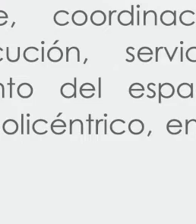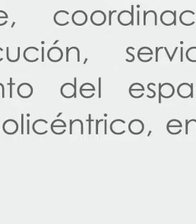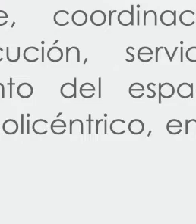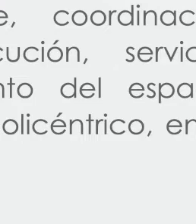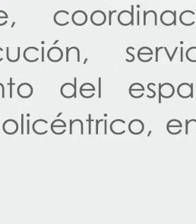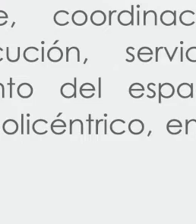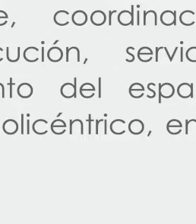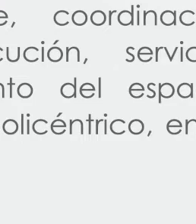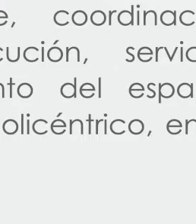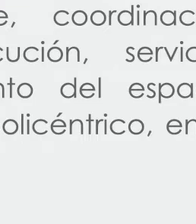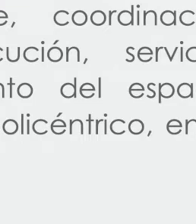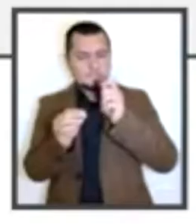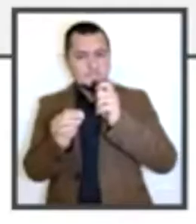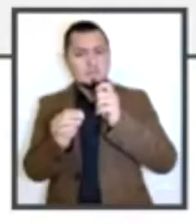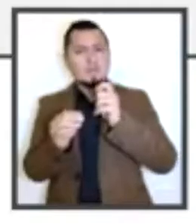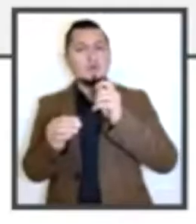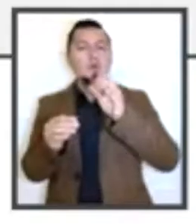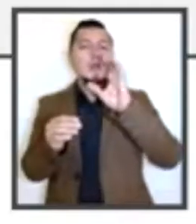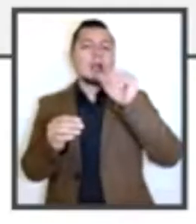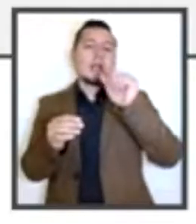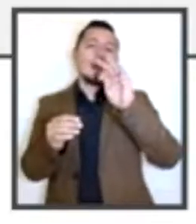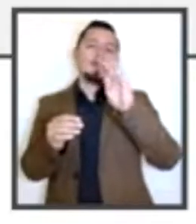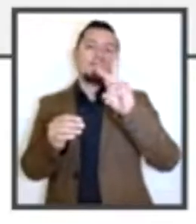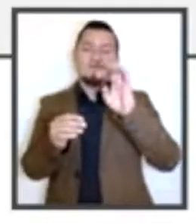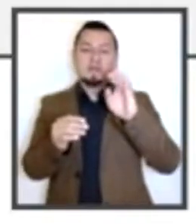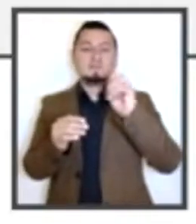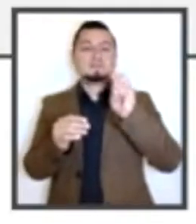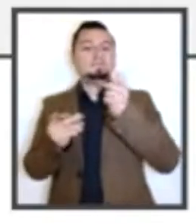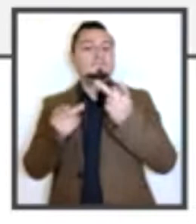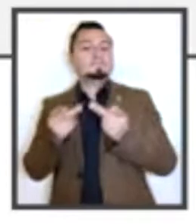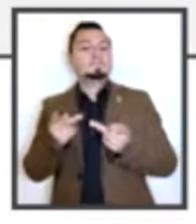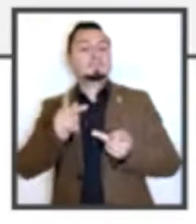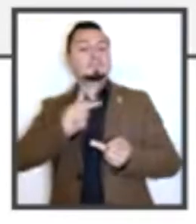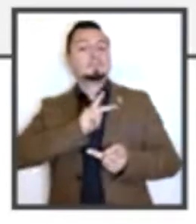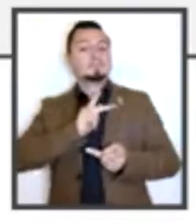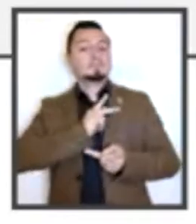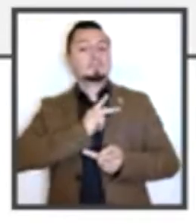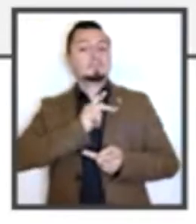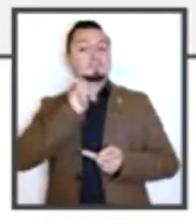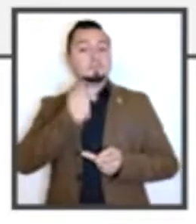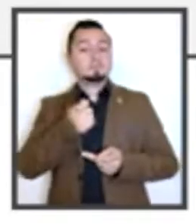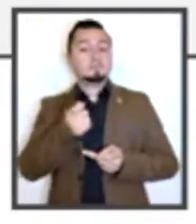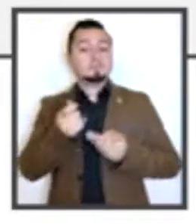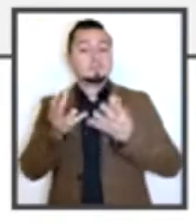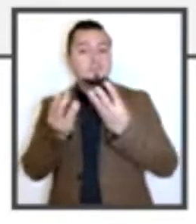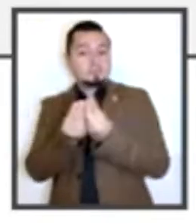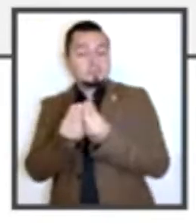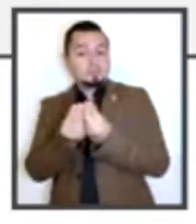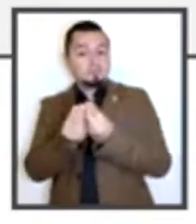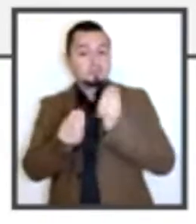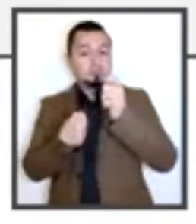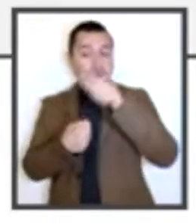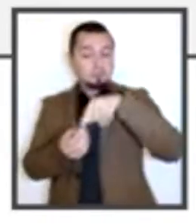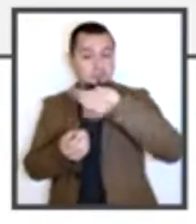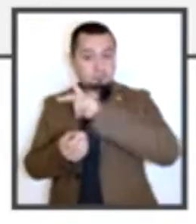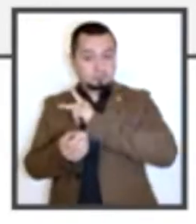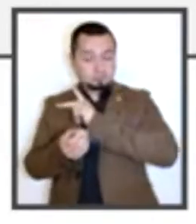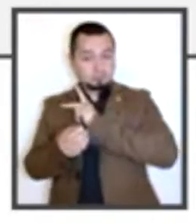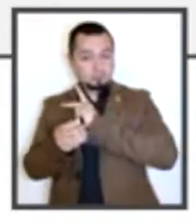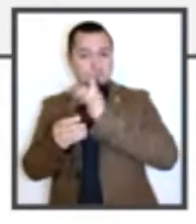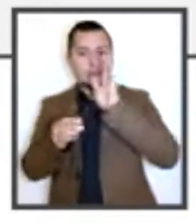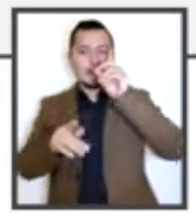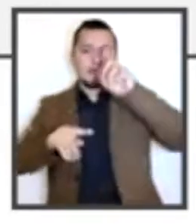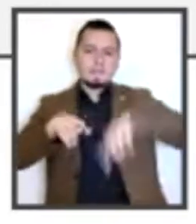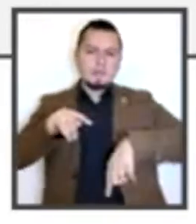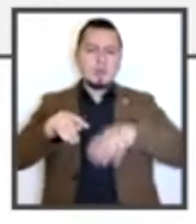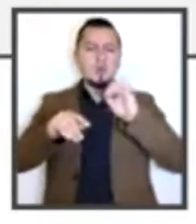y Transportes, CAPUFE y Red de Carreteras de Occidente, SABDCB, para que analicen el retiro o,